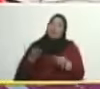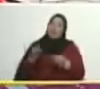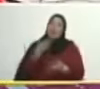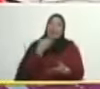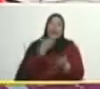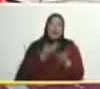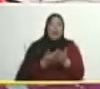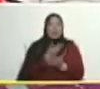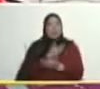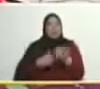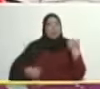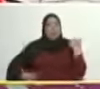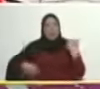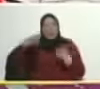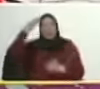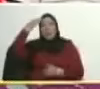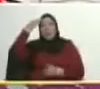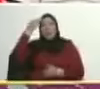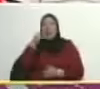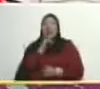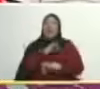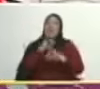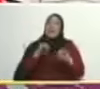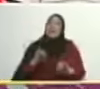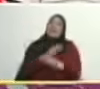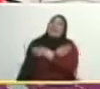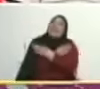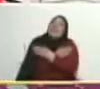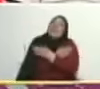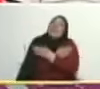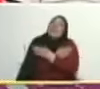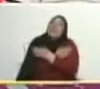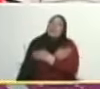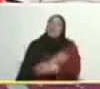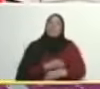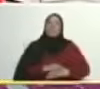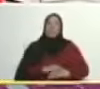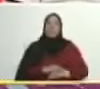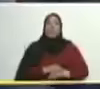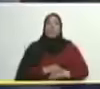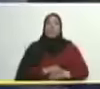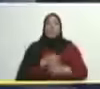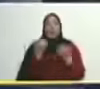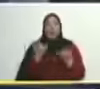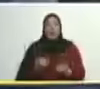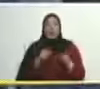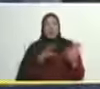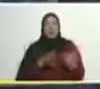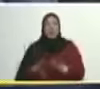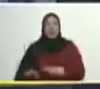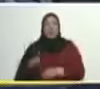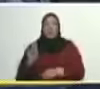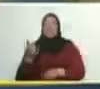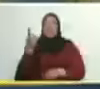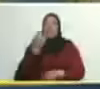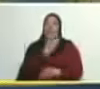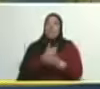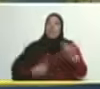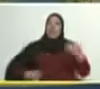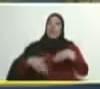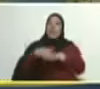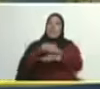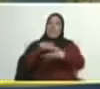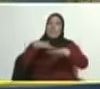Brown. Felicidades y bendiciones. Y ahora vamos a darle la palabra al primer ministro de